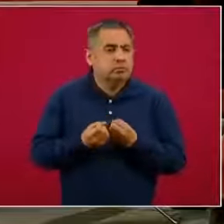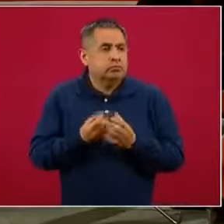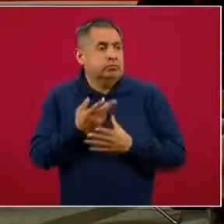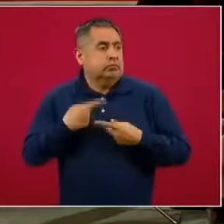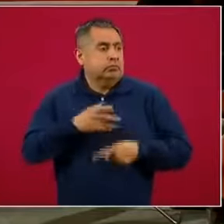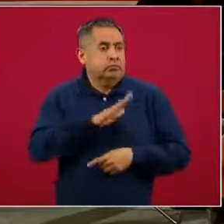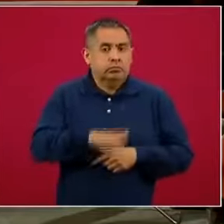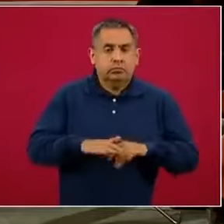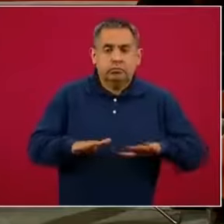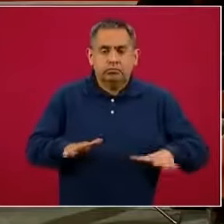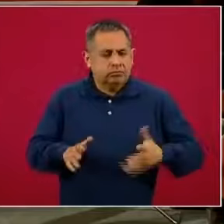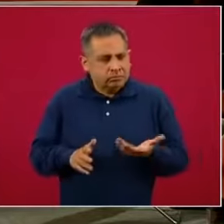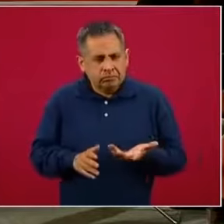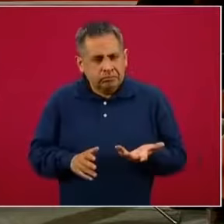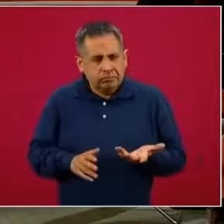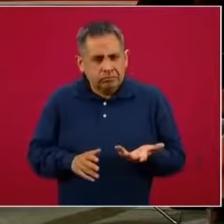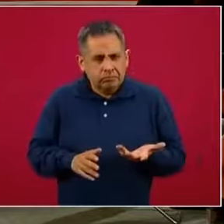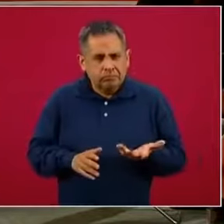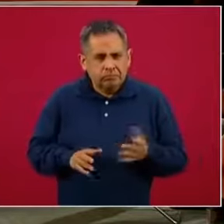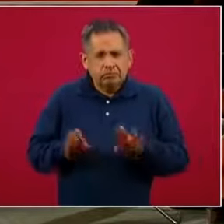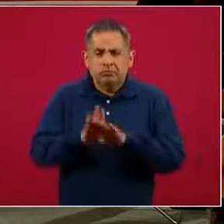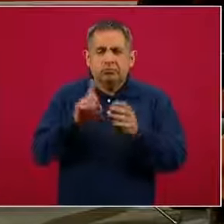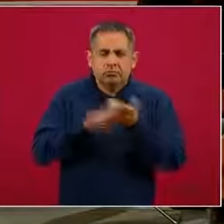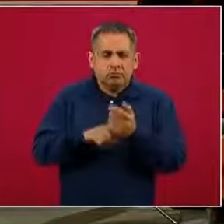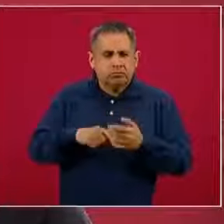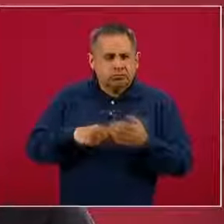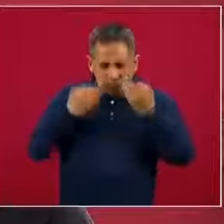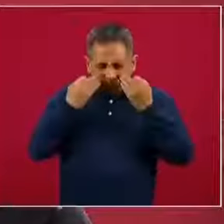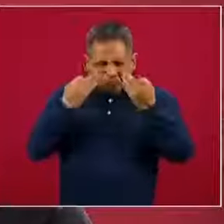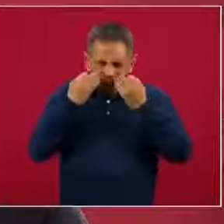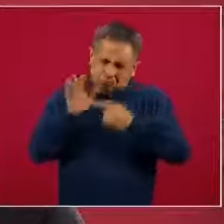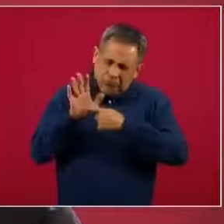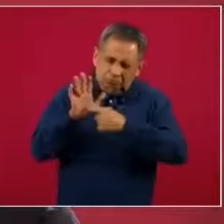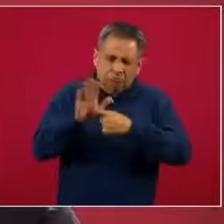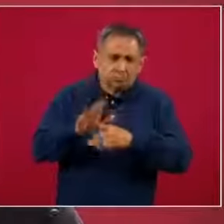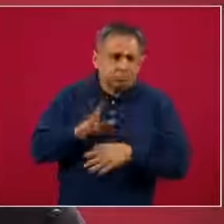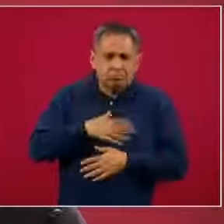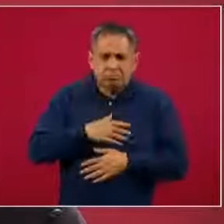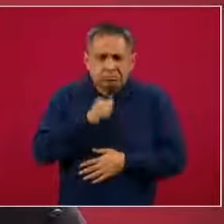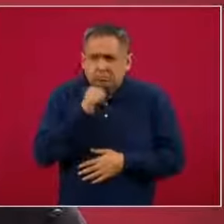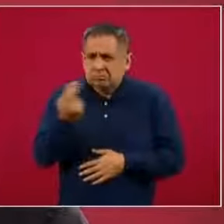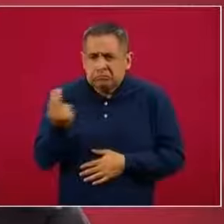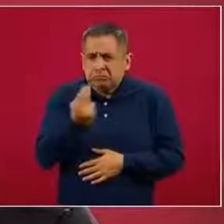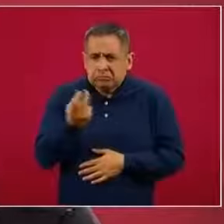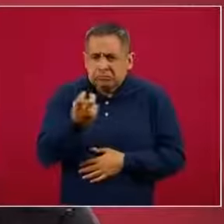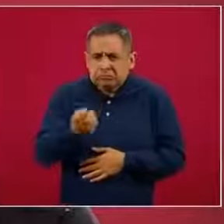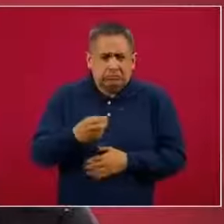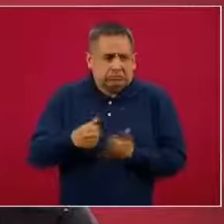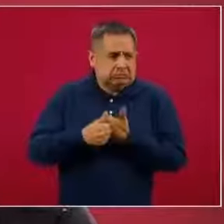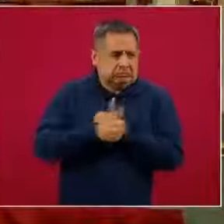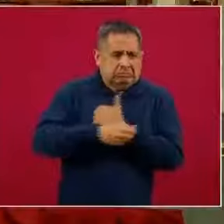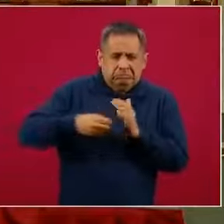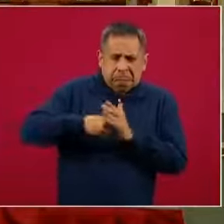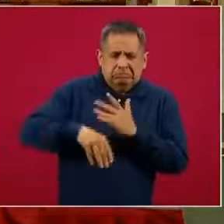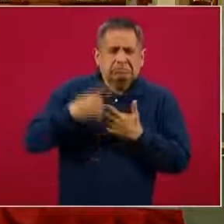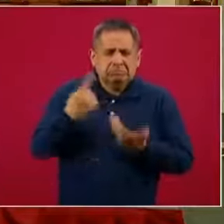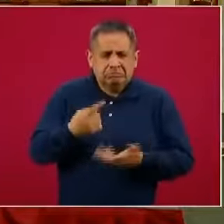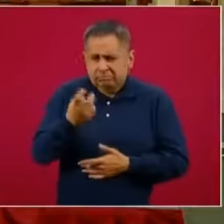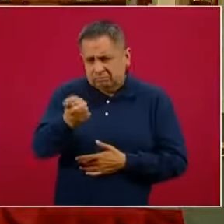mortalidad. Hemos dado extensas muestras de que no tenemos intención de hacer eso, nos parece una